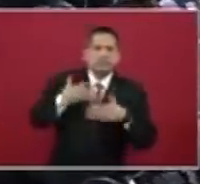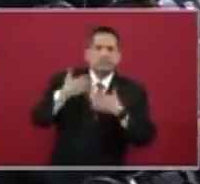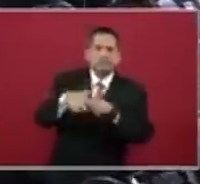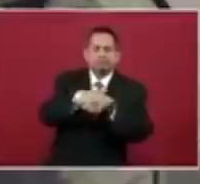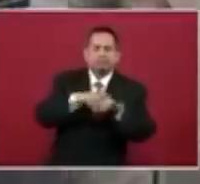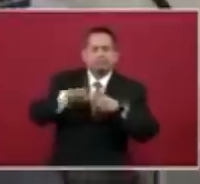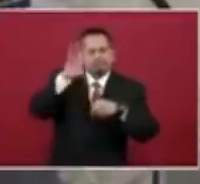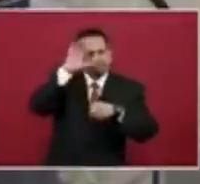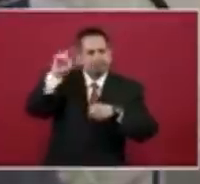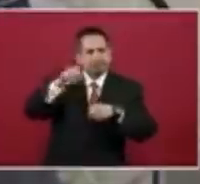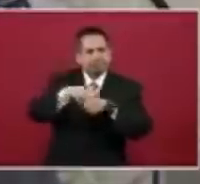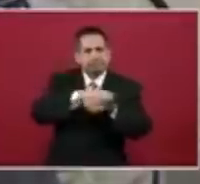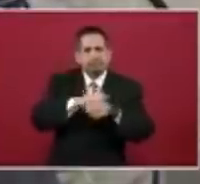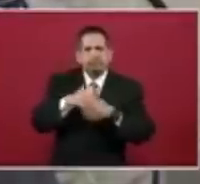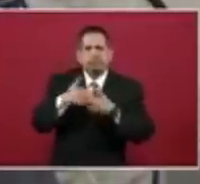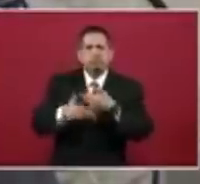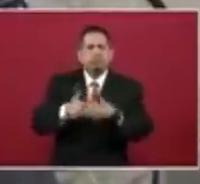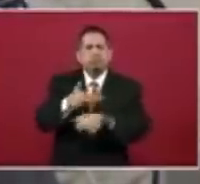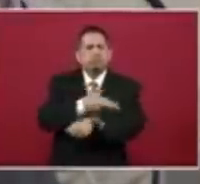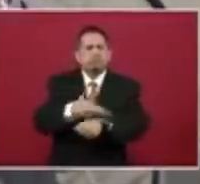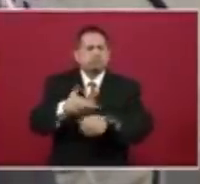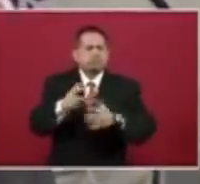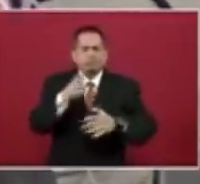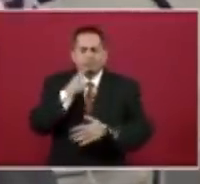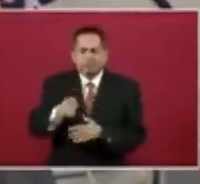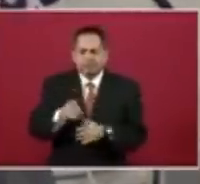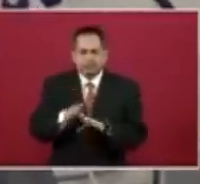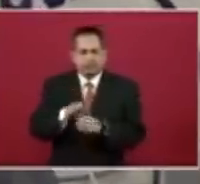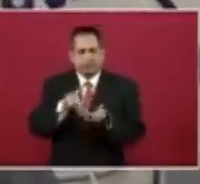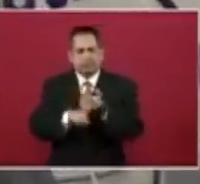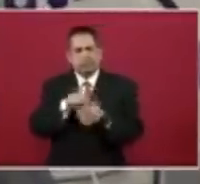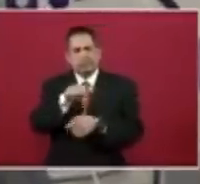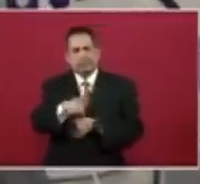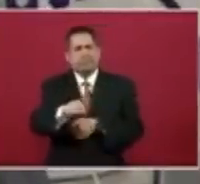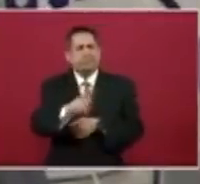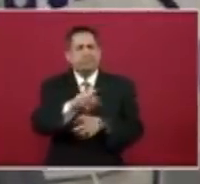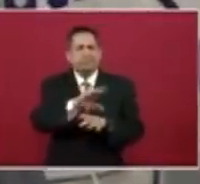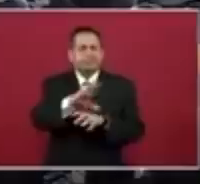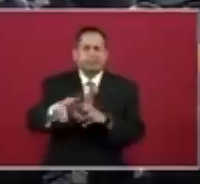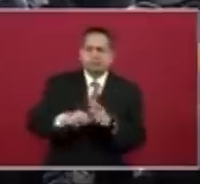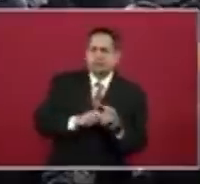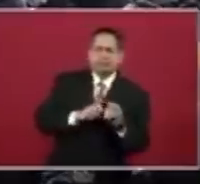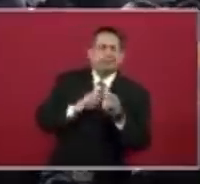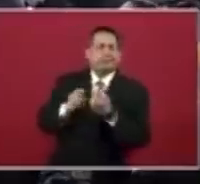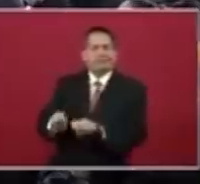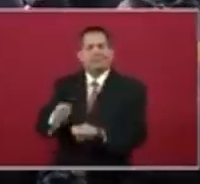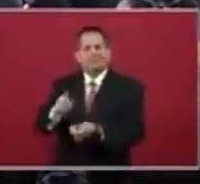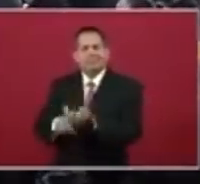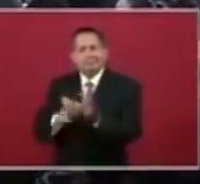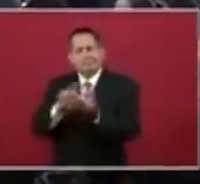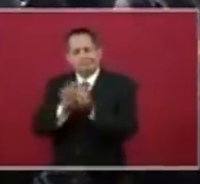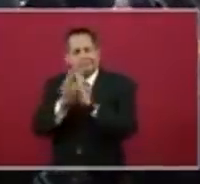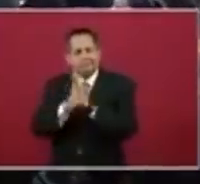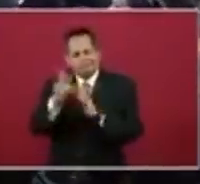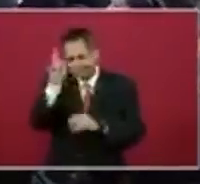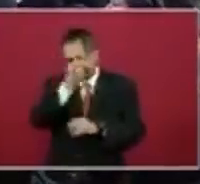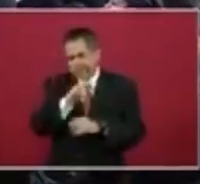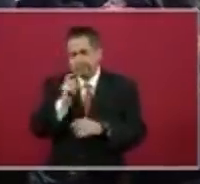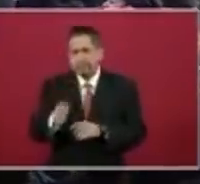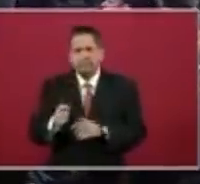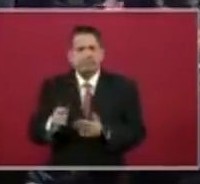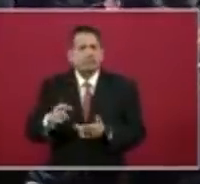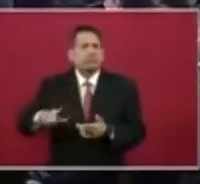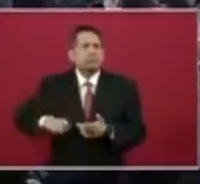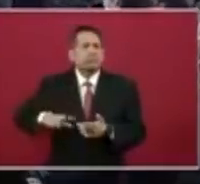locales al respecto del proceso que ya se abrió, en particular porque están delegando todo al respecto de la delincuencia organizada, que pueda el